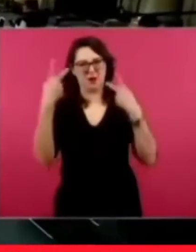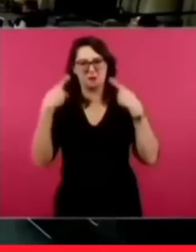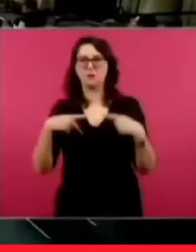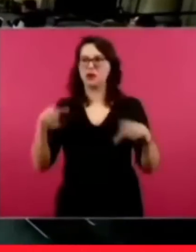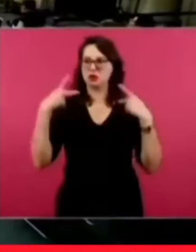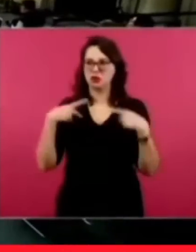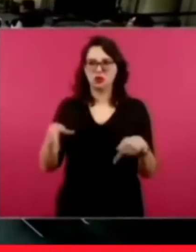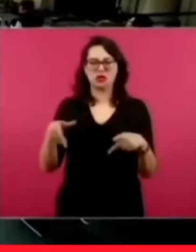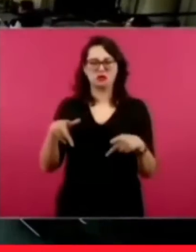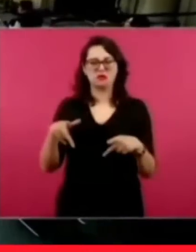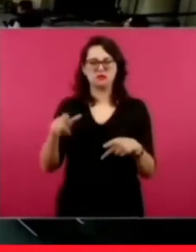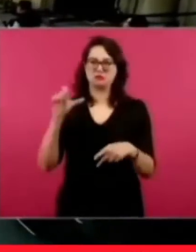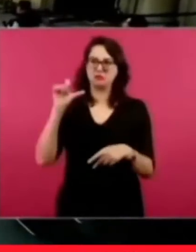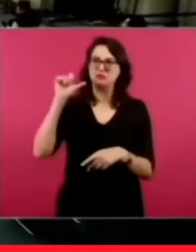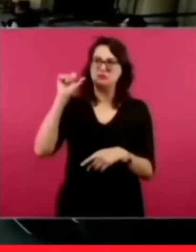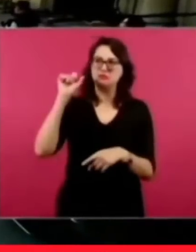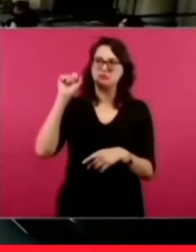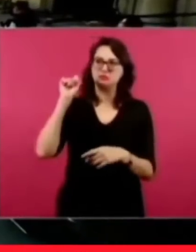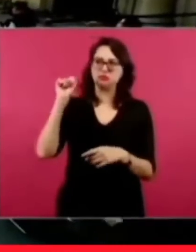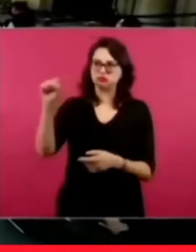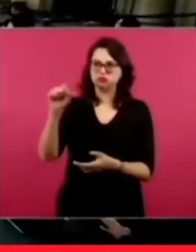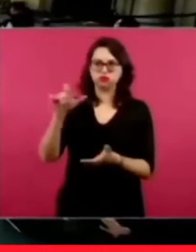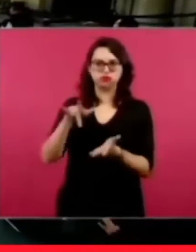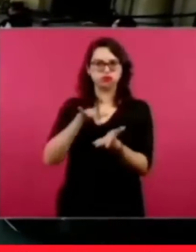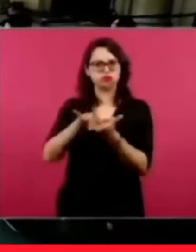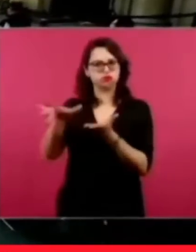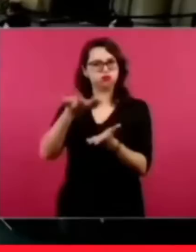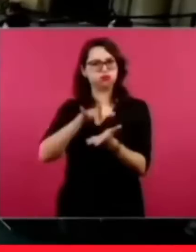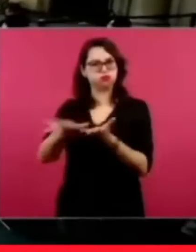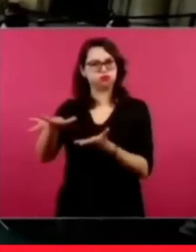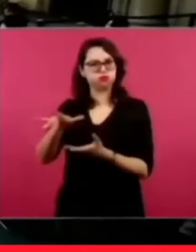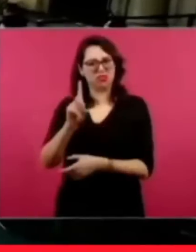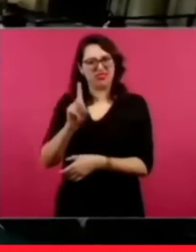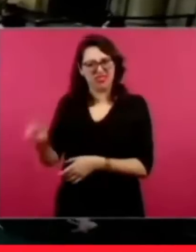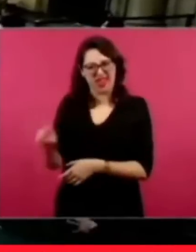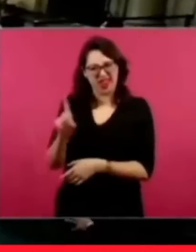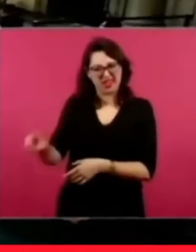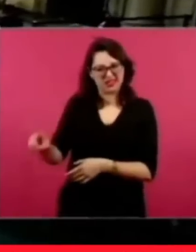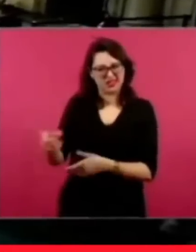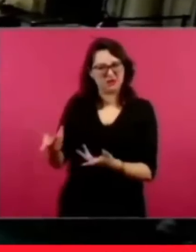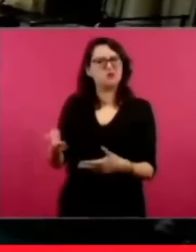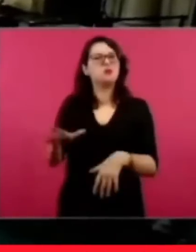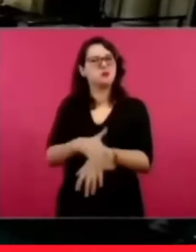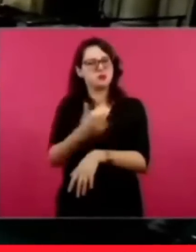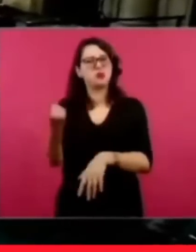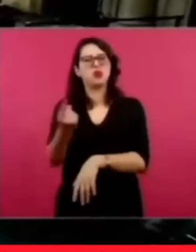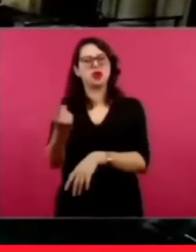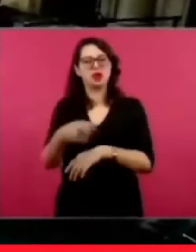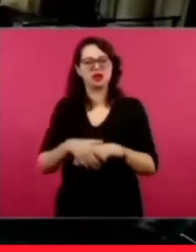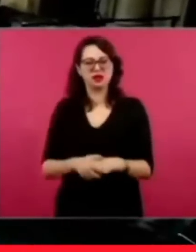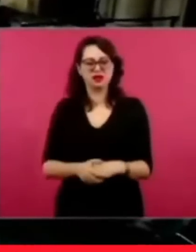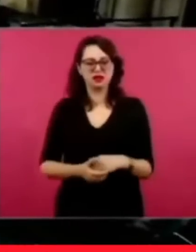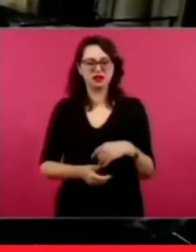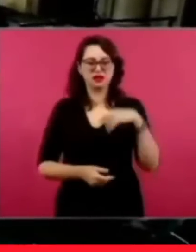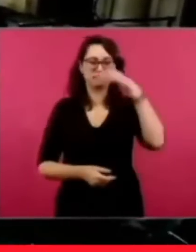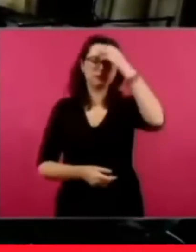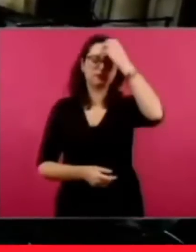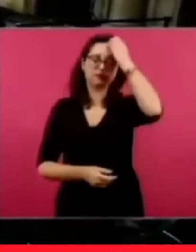en Argentina en este fin de semana? Bueno,